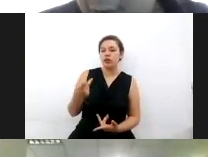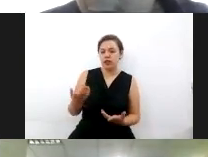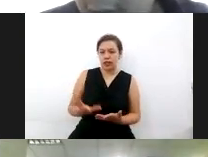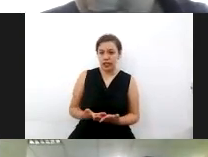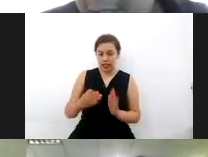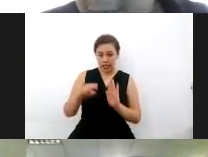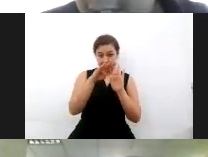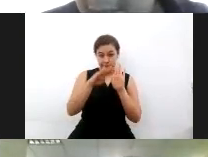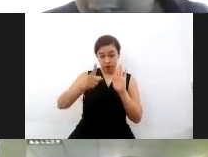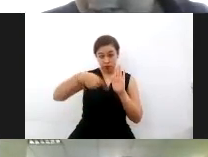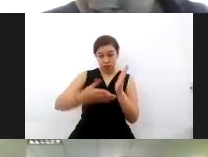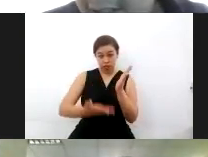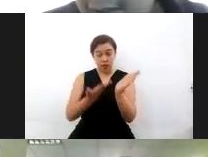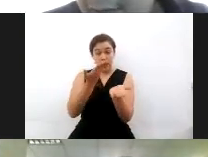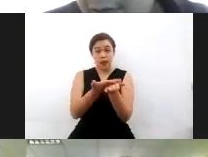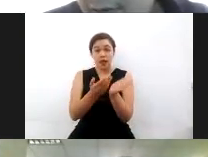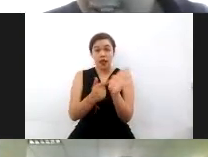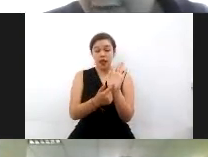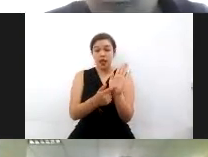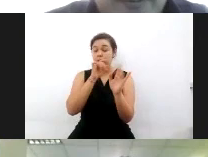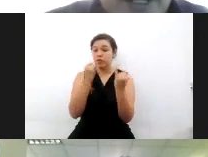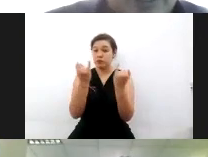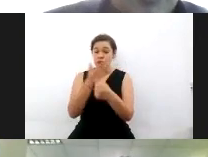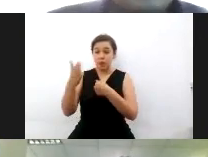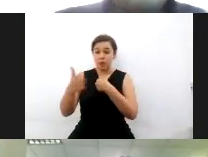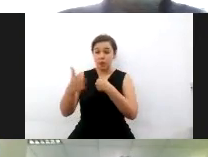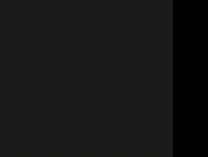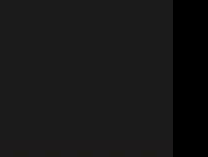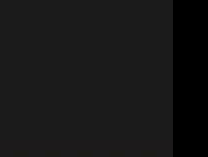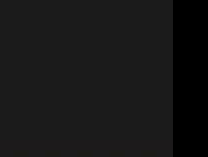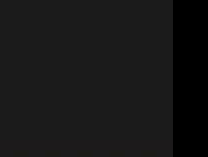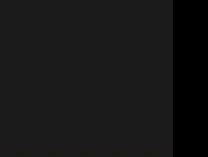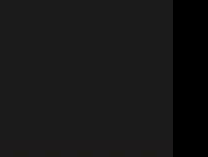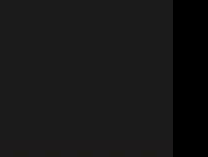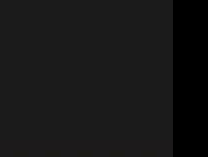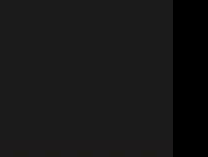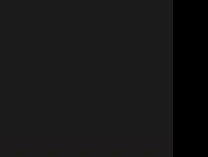nos presentó también aplicarán para el siguiente ciclo escolar o habrá cambios.